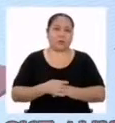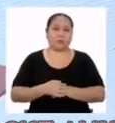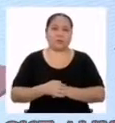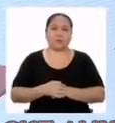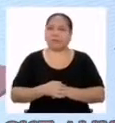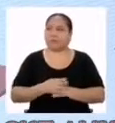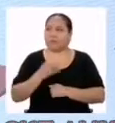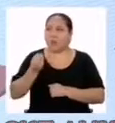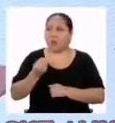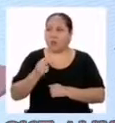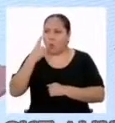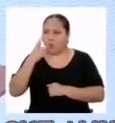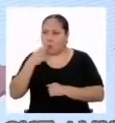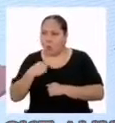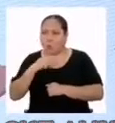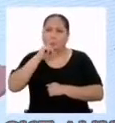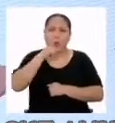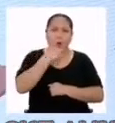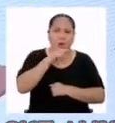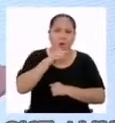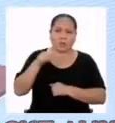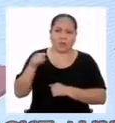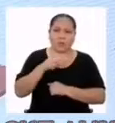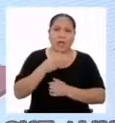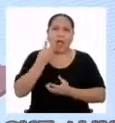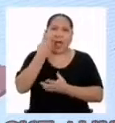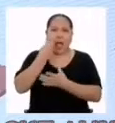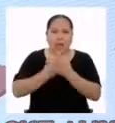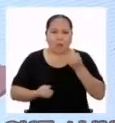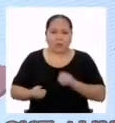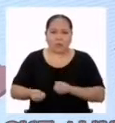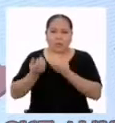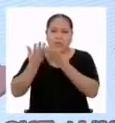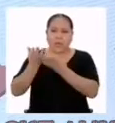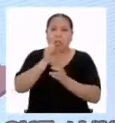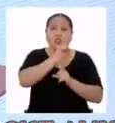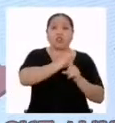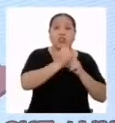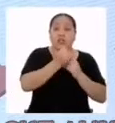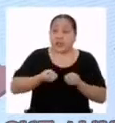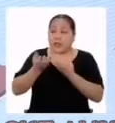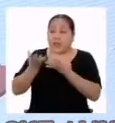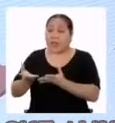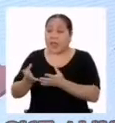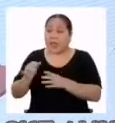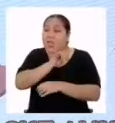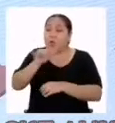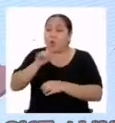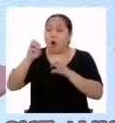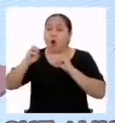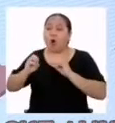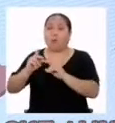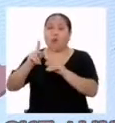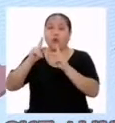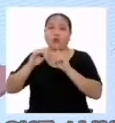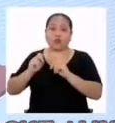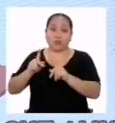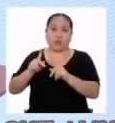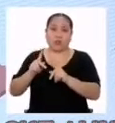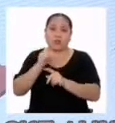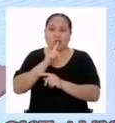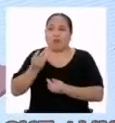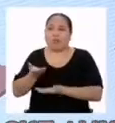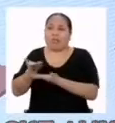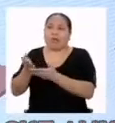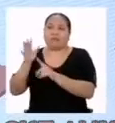Porque tanto mujeres como hombres deben recibir de la sociedad las mismas oportunidades y no favorecer en